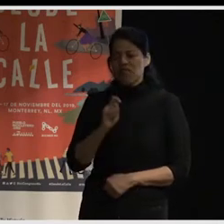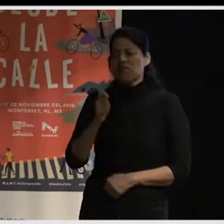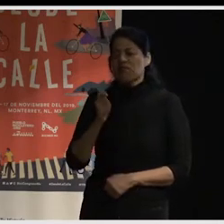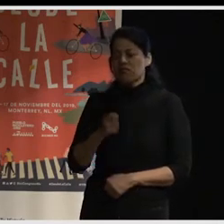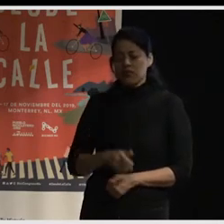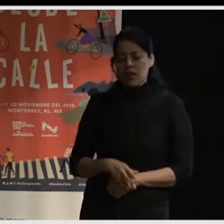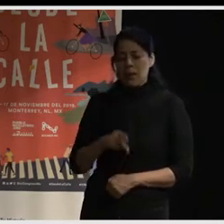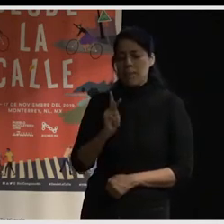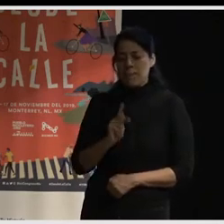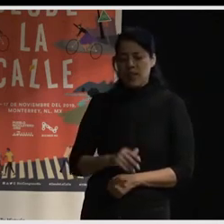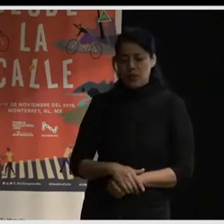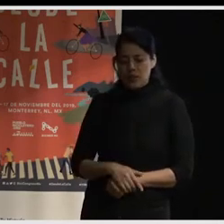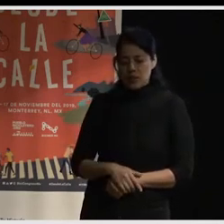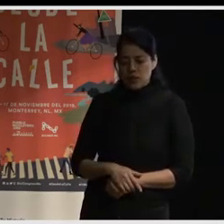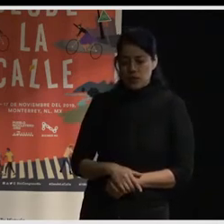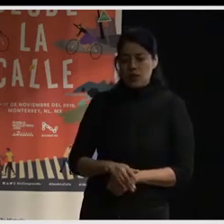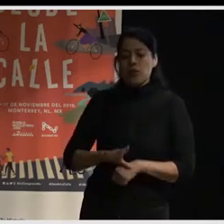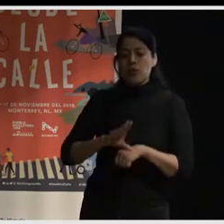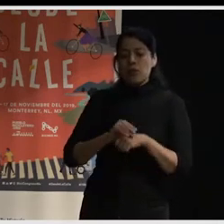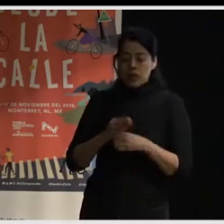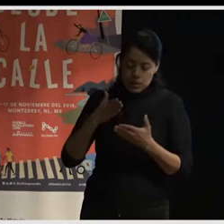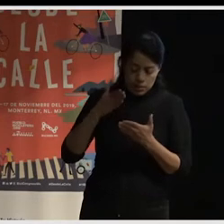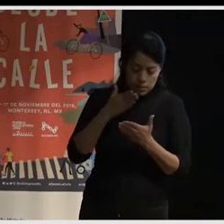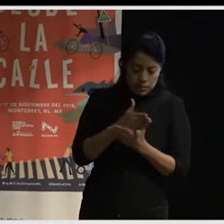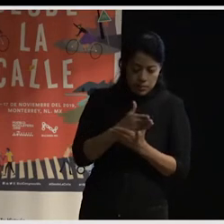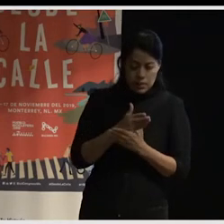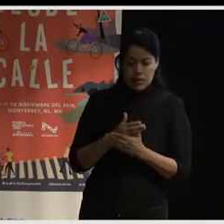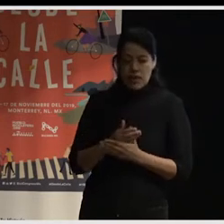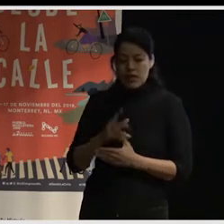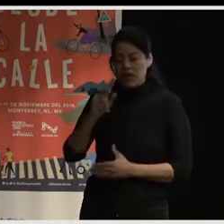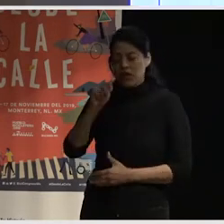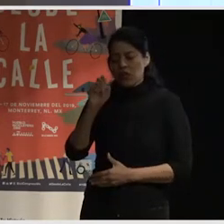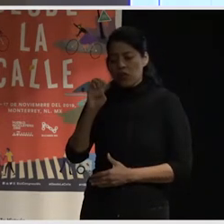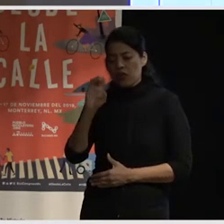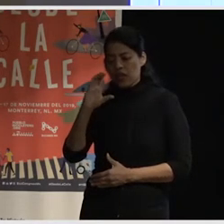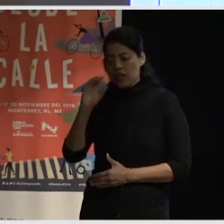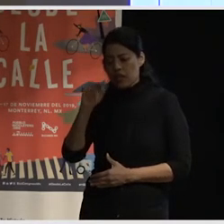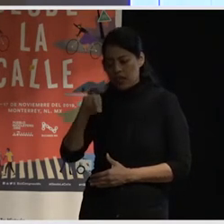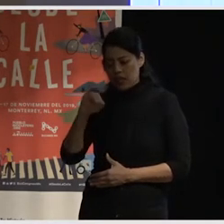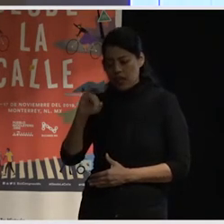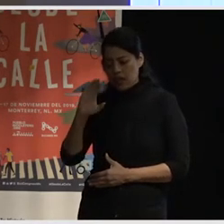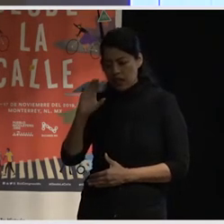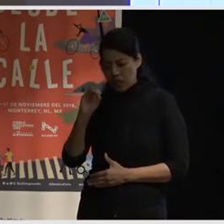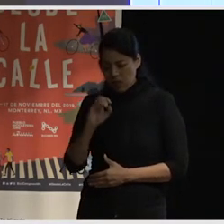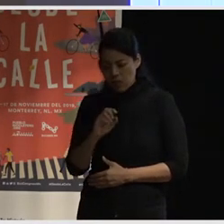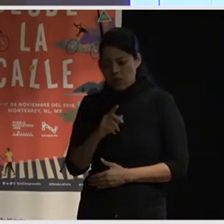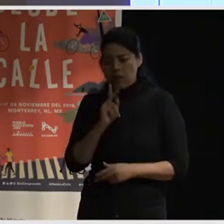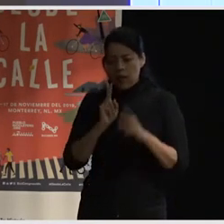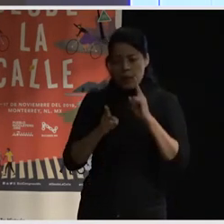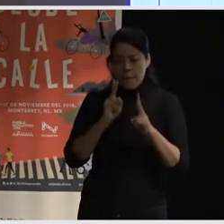pero permítanme que me meta un poquito en lo técnico para hablar acerca de la